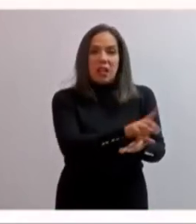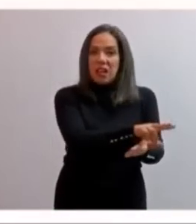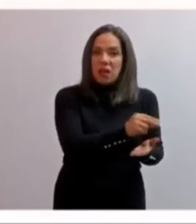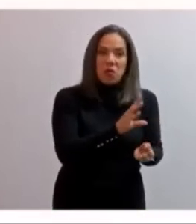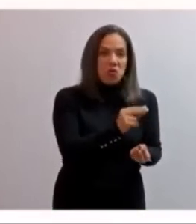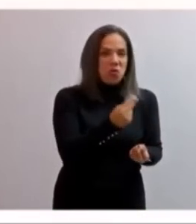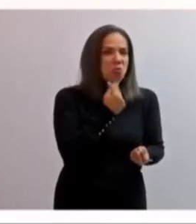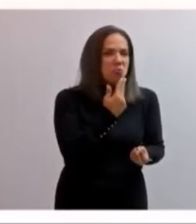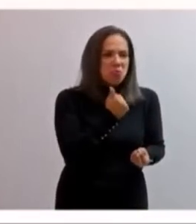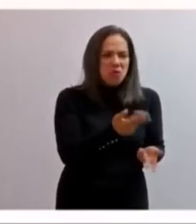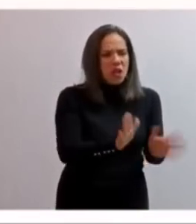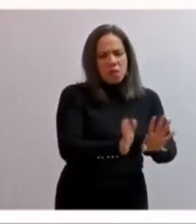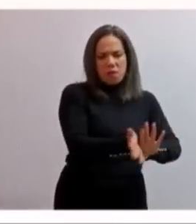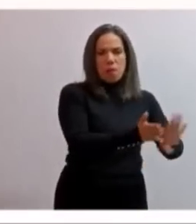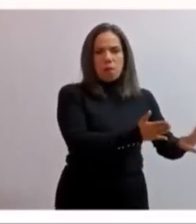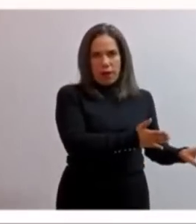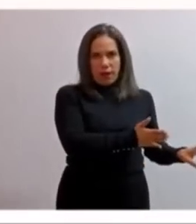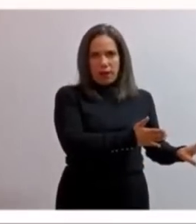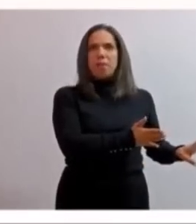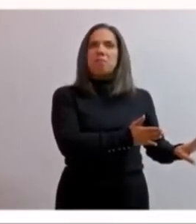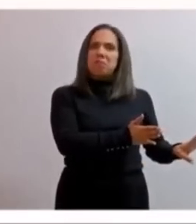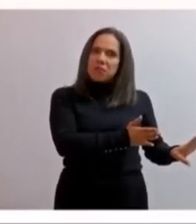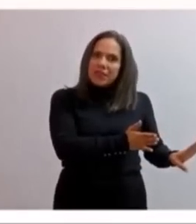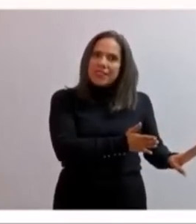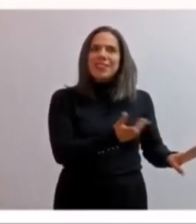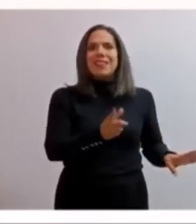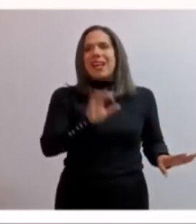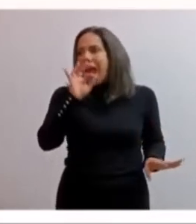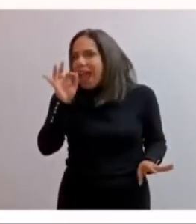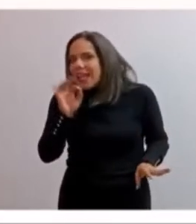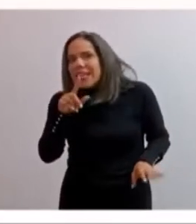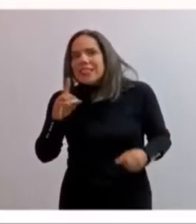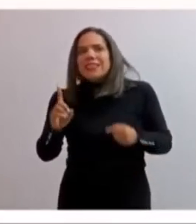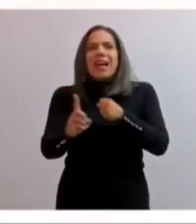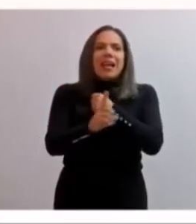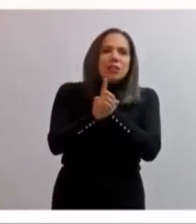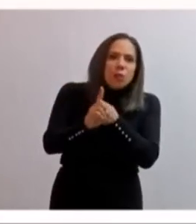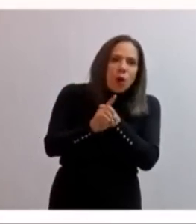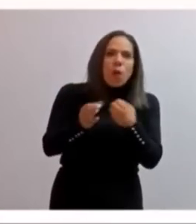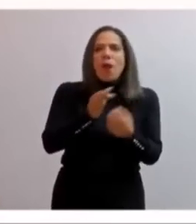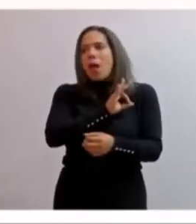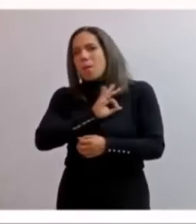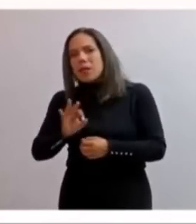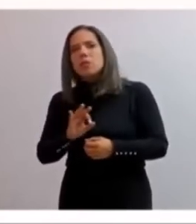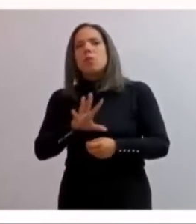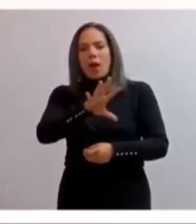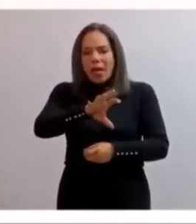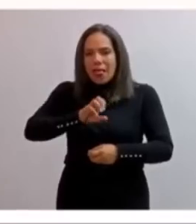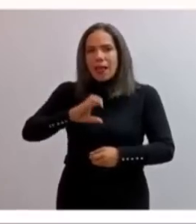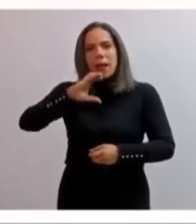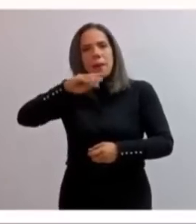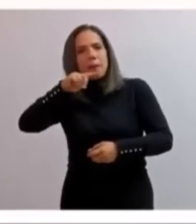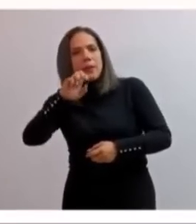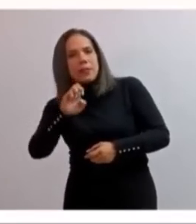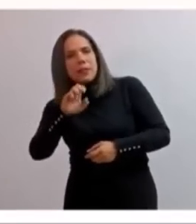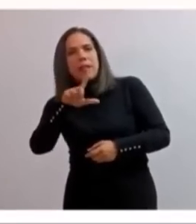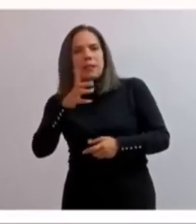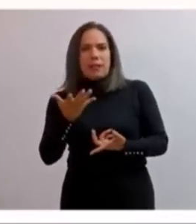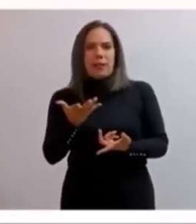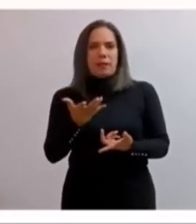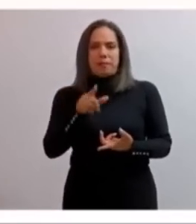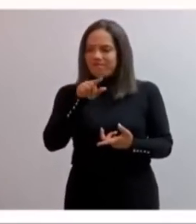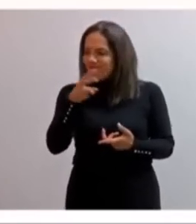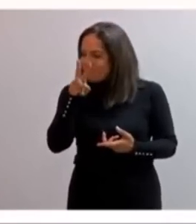de problemática, es totalmente válido que el Consejo Técnico Escolar lo asuma. La educación, dice el